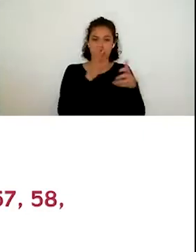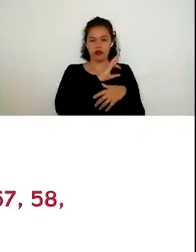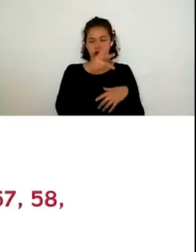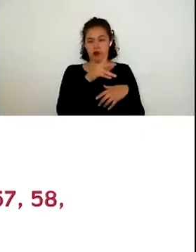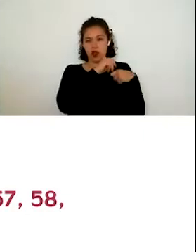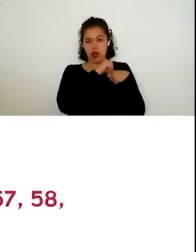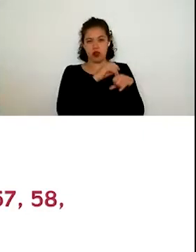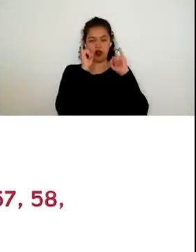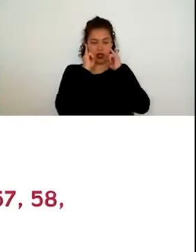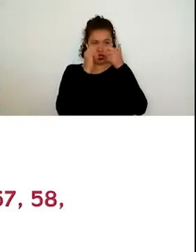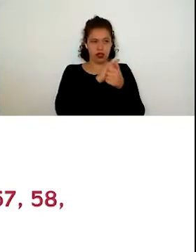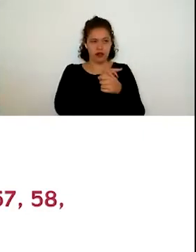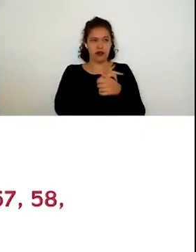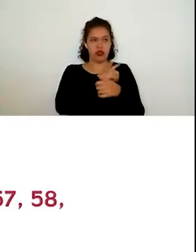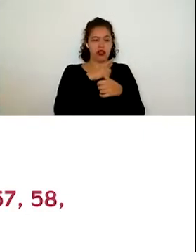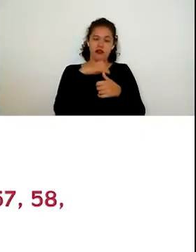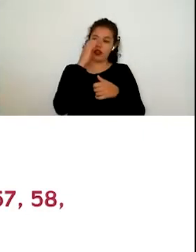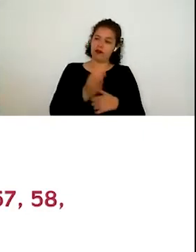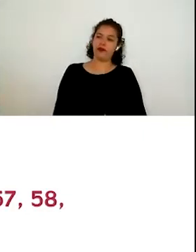Junta.